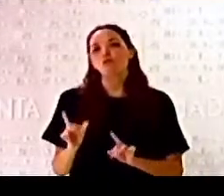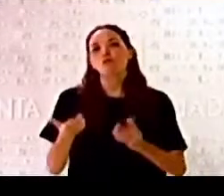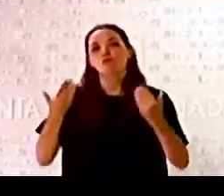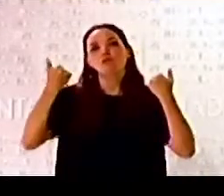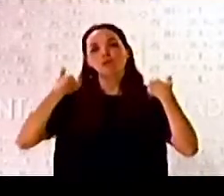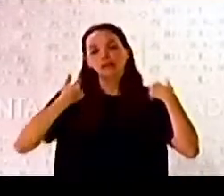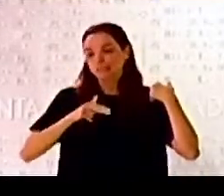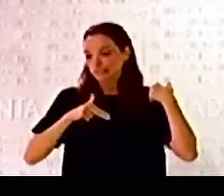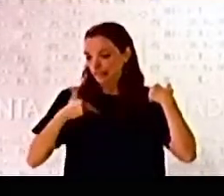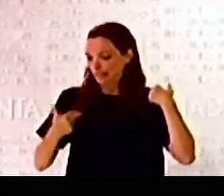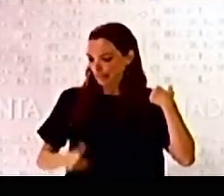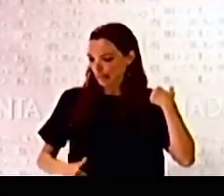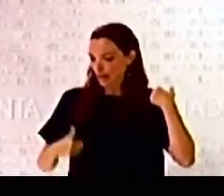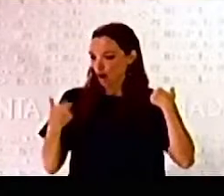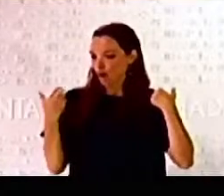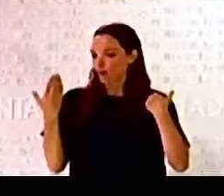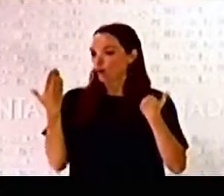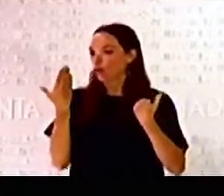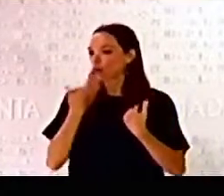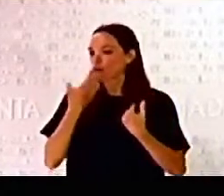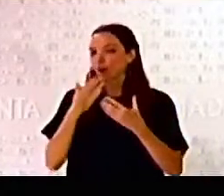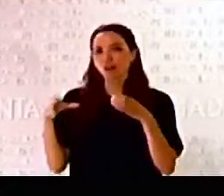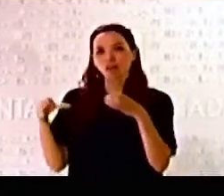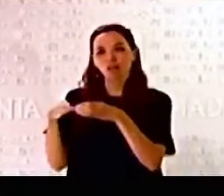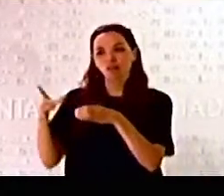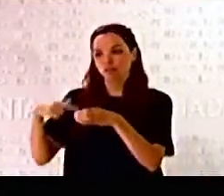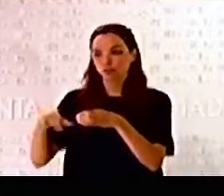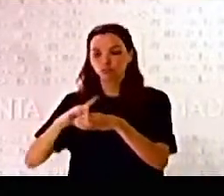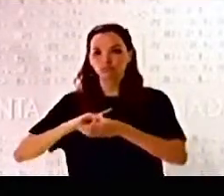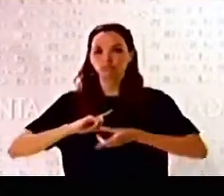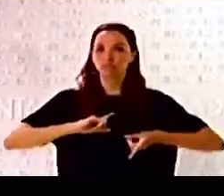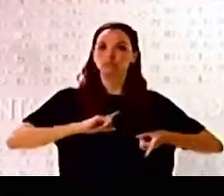seamos los que tengamos que dirimir,